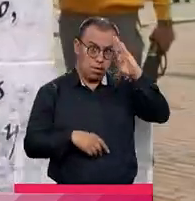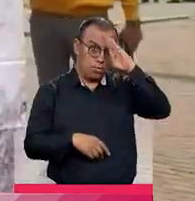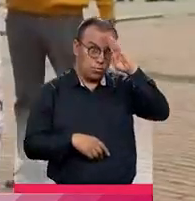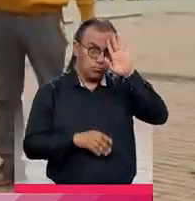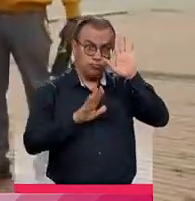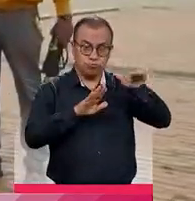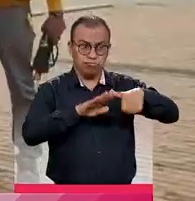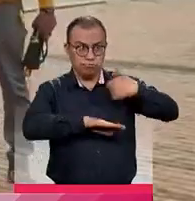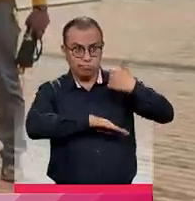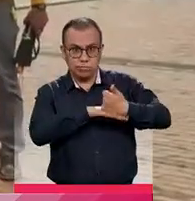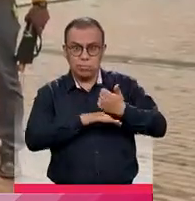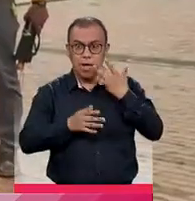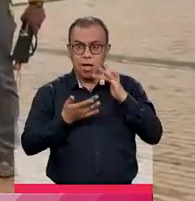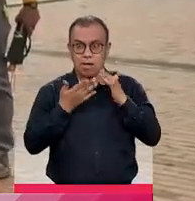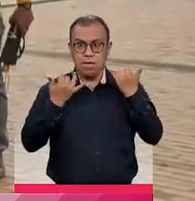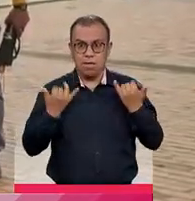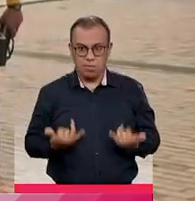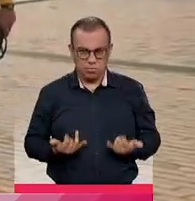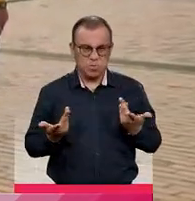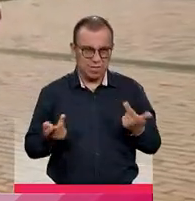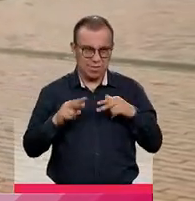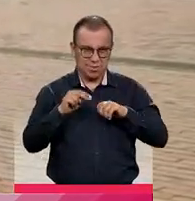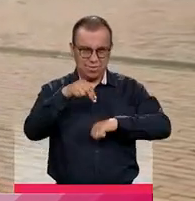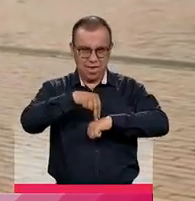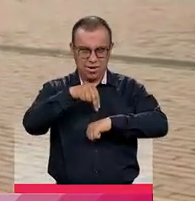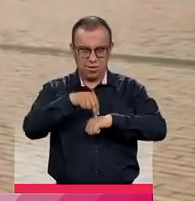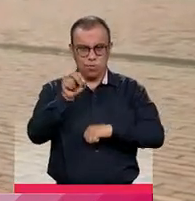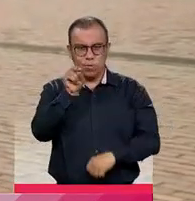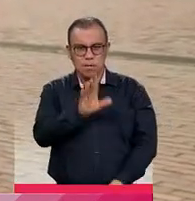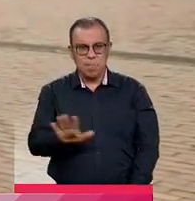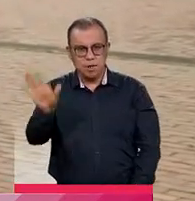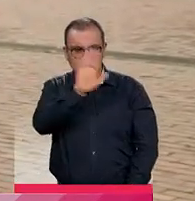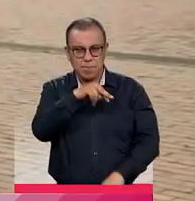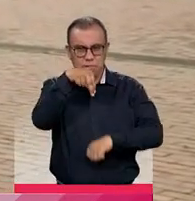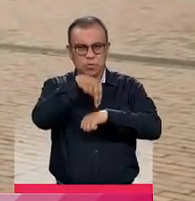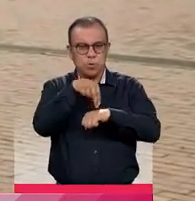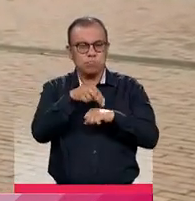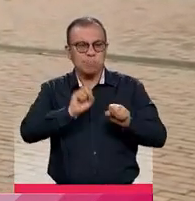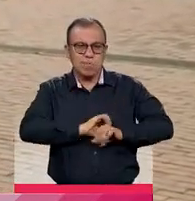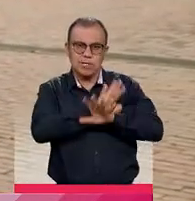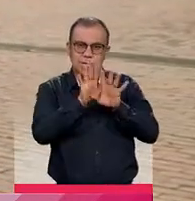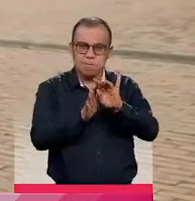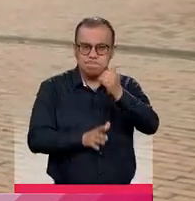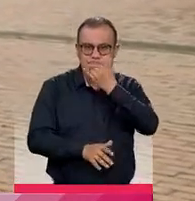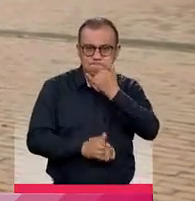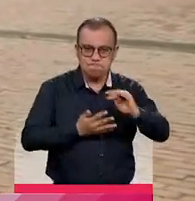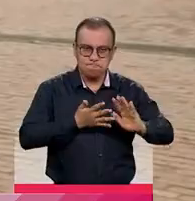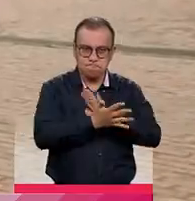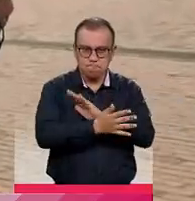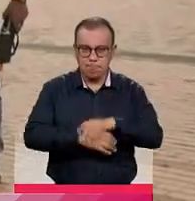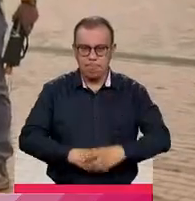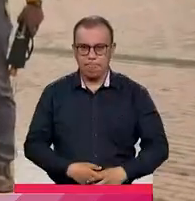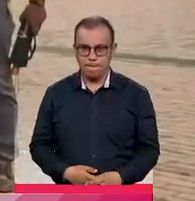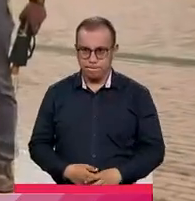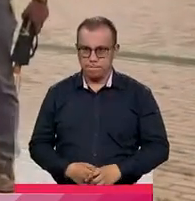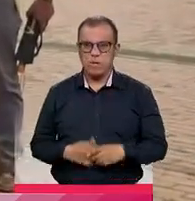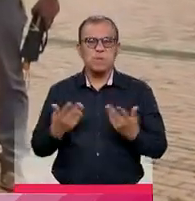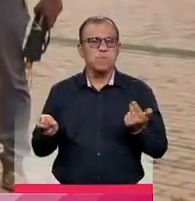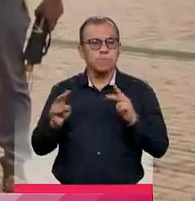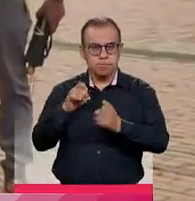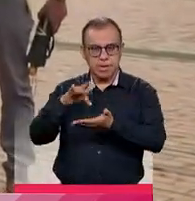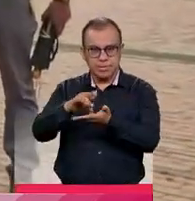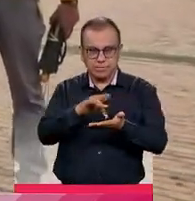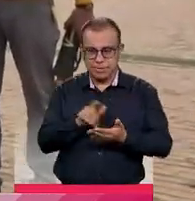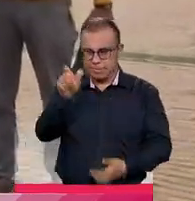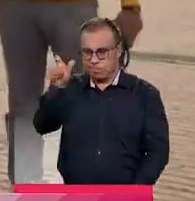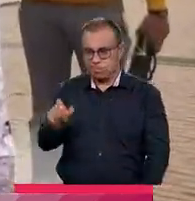autoridades que el hecho sucedido en Samaniego sea aclarado. Vamos a hablar con don Wilson Hoyos, uno de los participantes de la